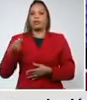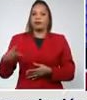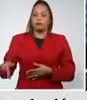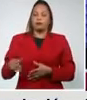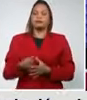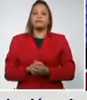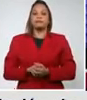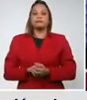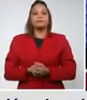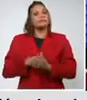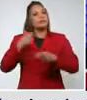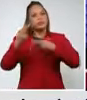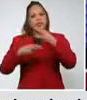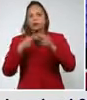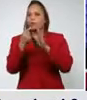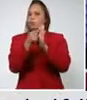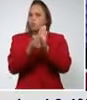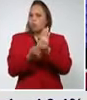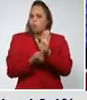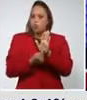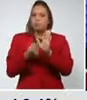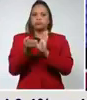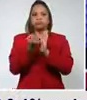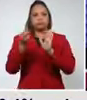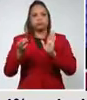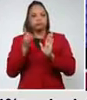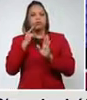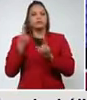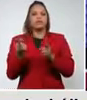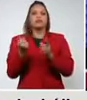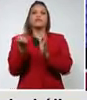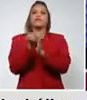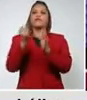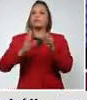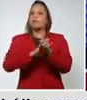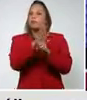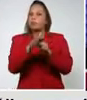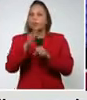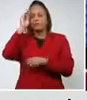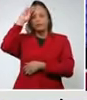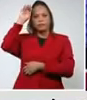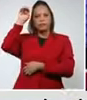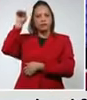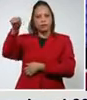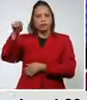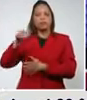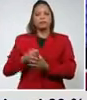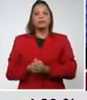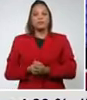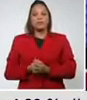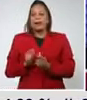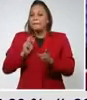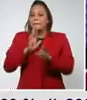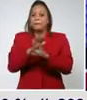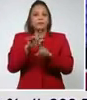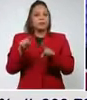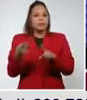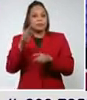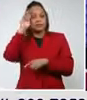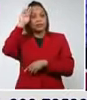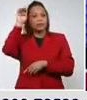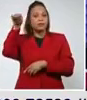hizo todo el protocolo establecido, se diagnosticó, se ingresó. Desde un inicio se ingresó